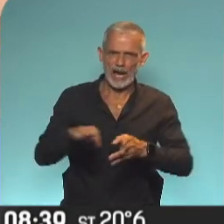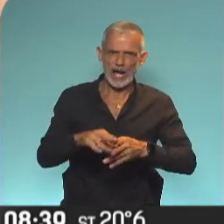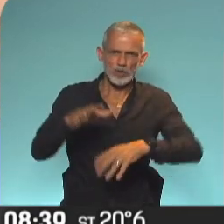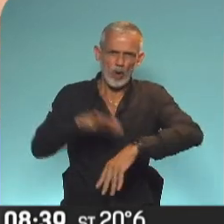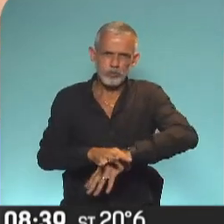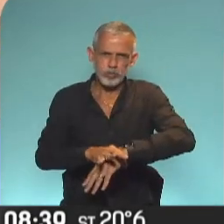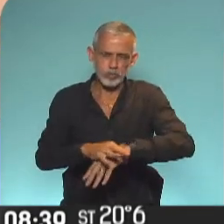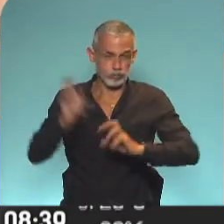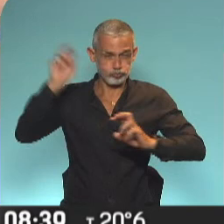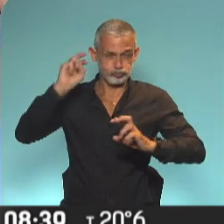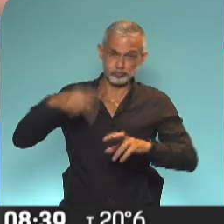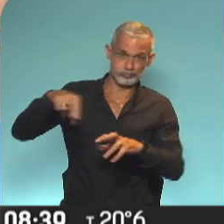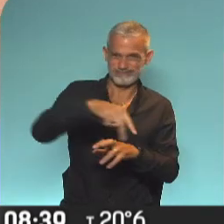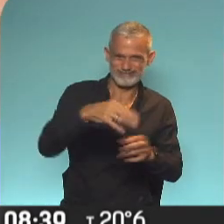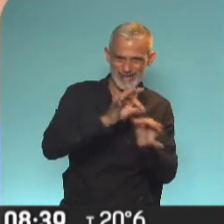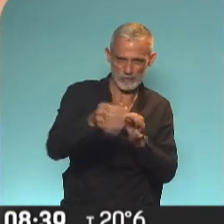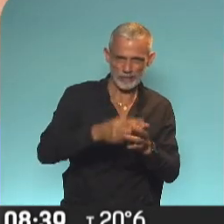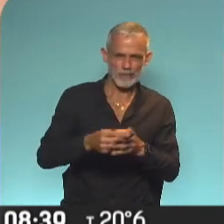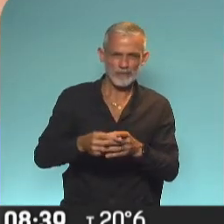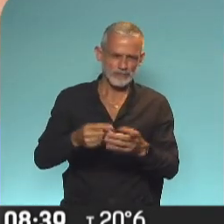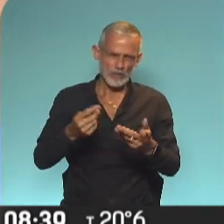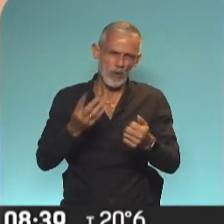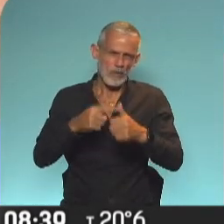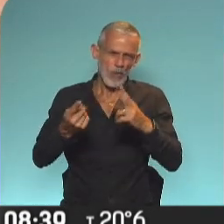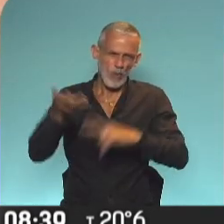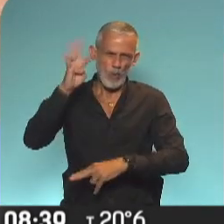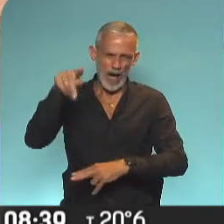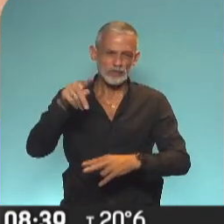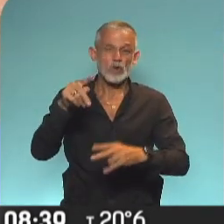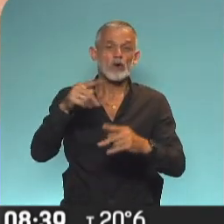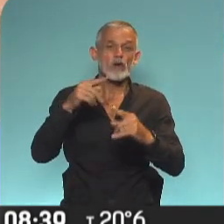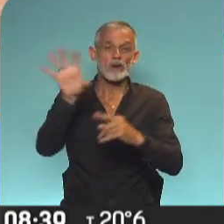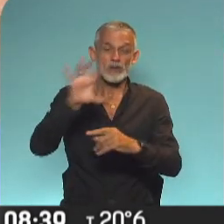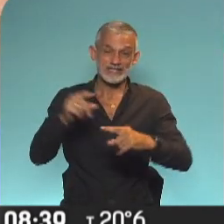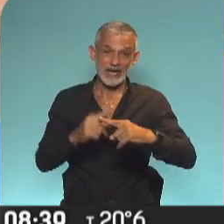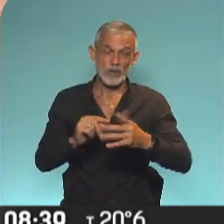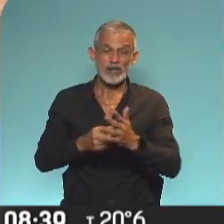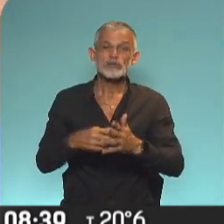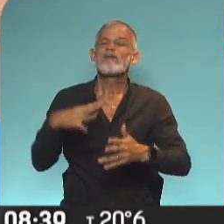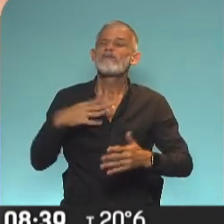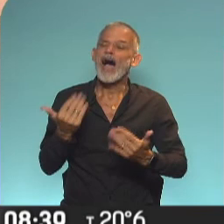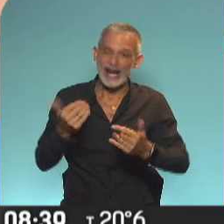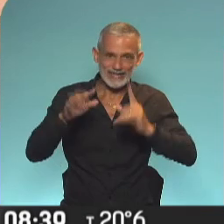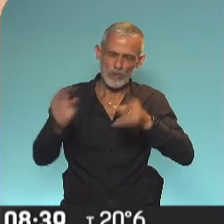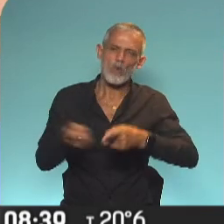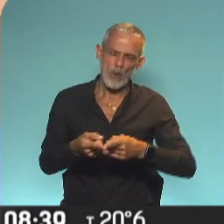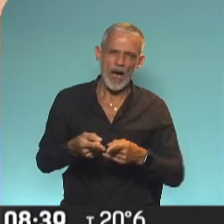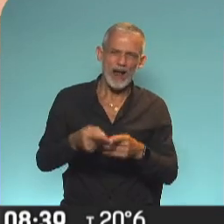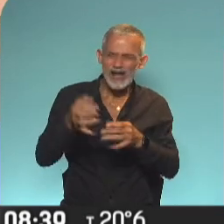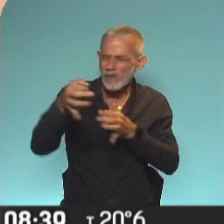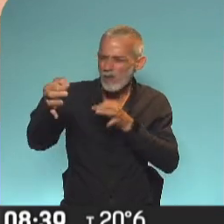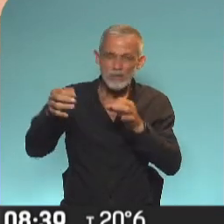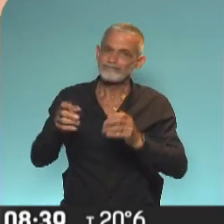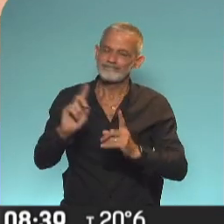hemos cuadruplicado la cantidad de tobilleras que se pusieron en la provincia, no llega todavía a todos los municipios. Van a